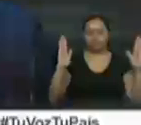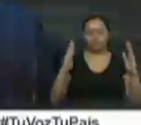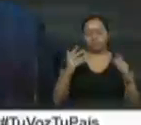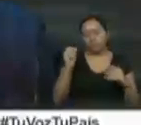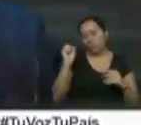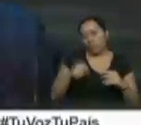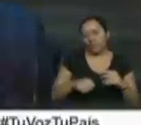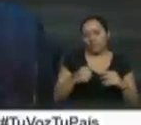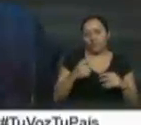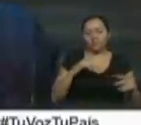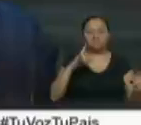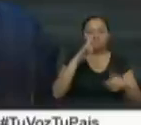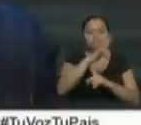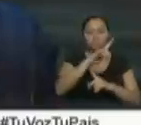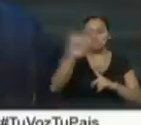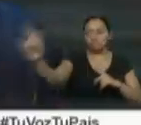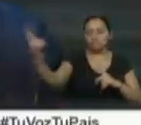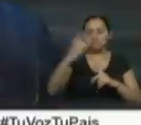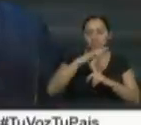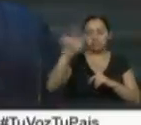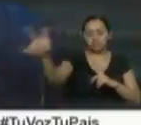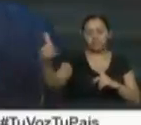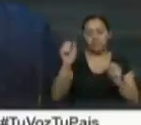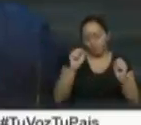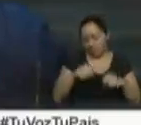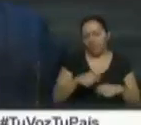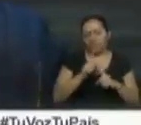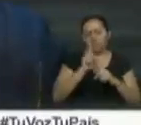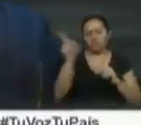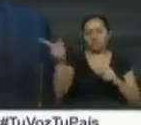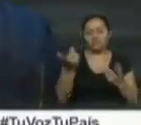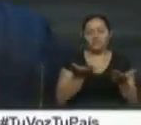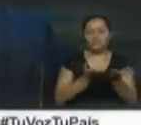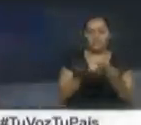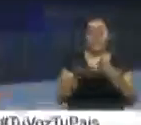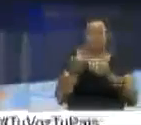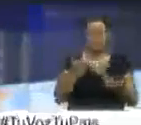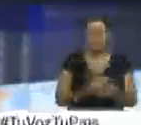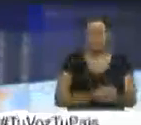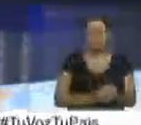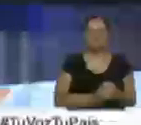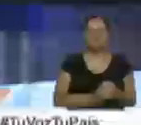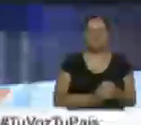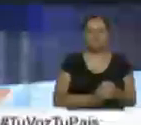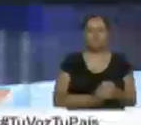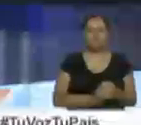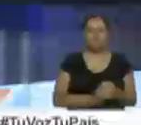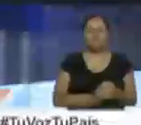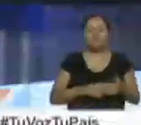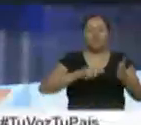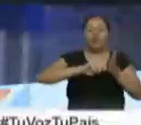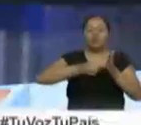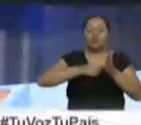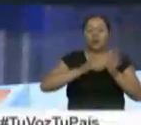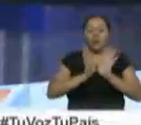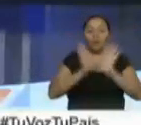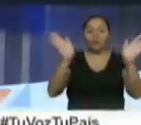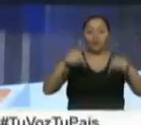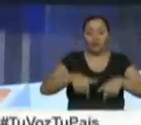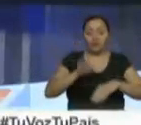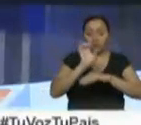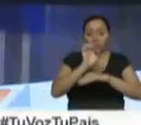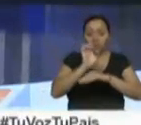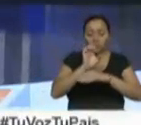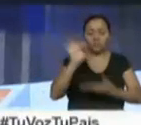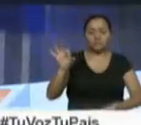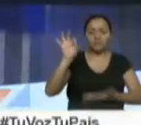escala, Quito-París, Quito-Europa, esa es la facilidad de ese avión. El Contralor General de Ecuador